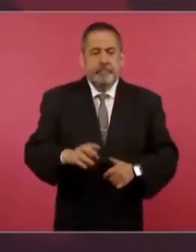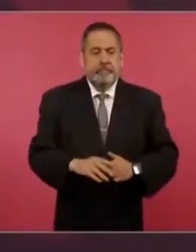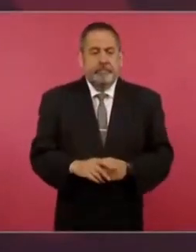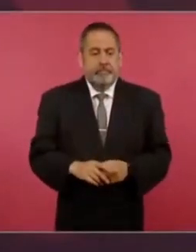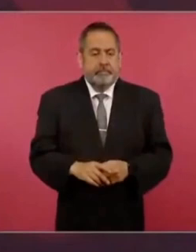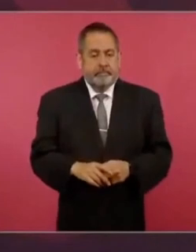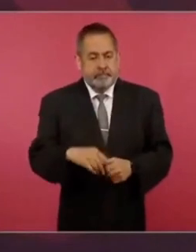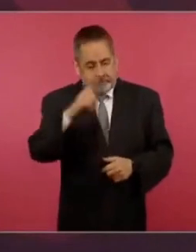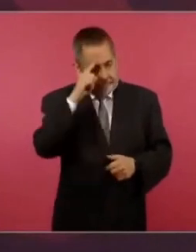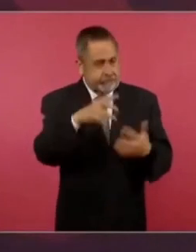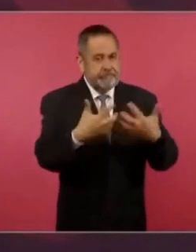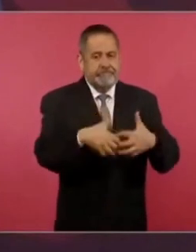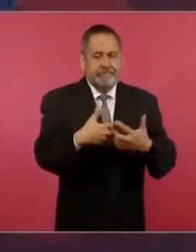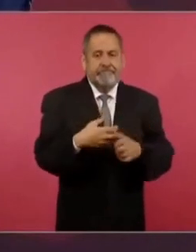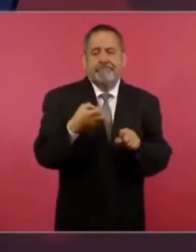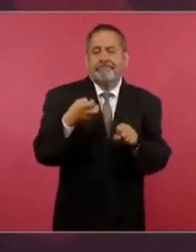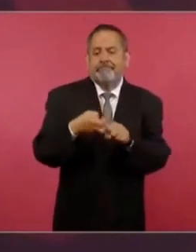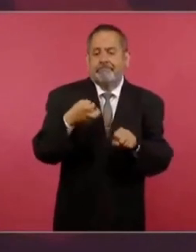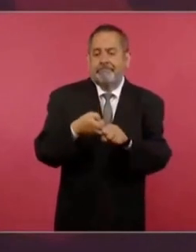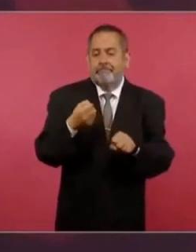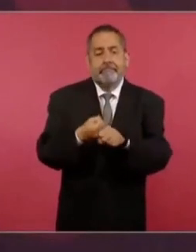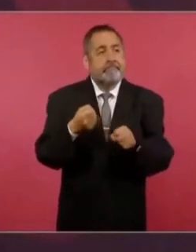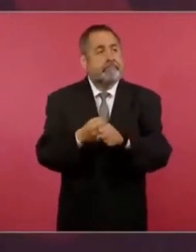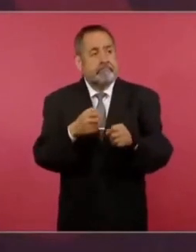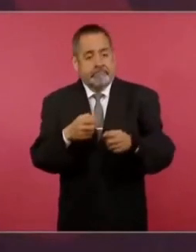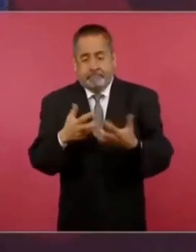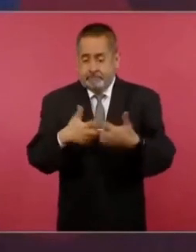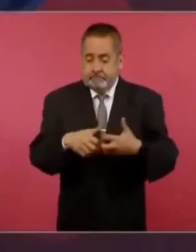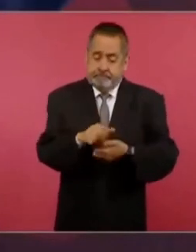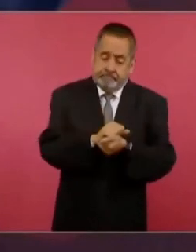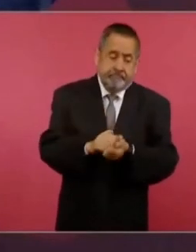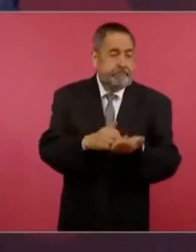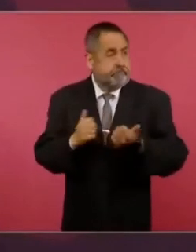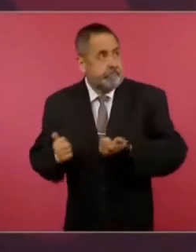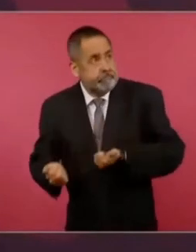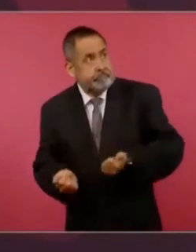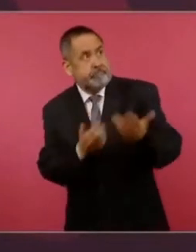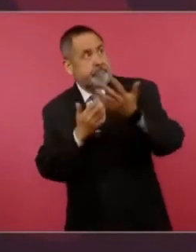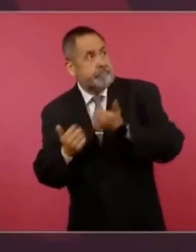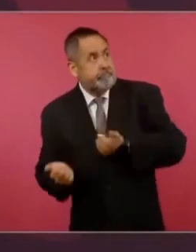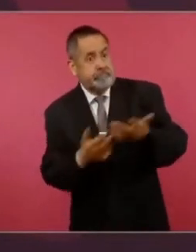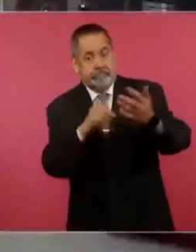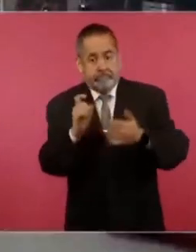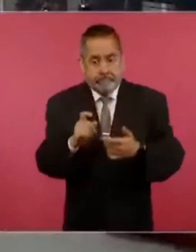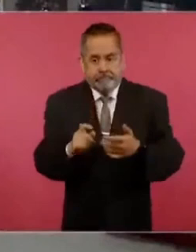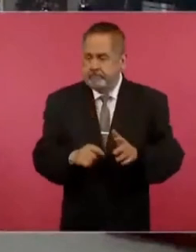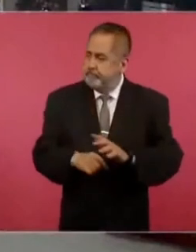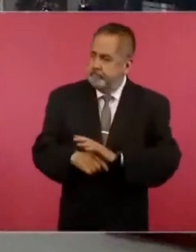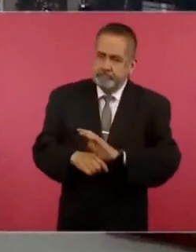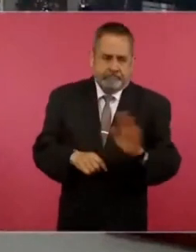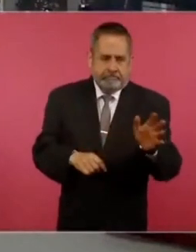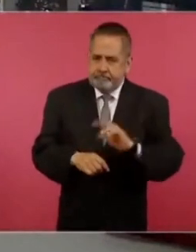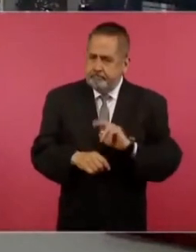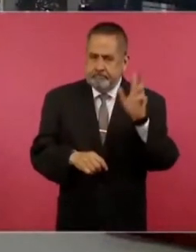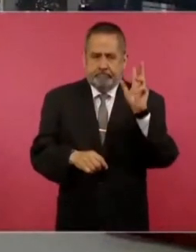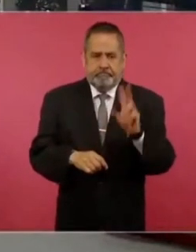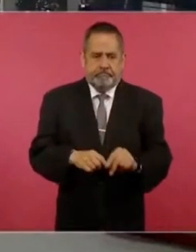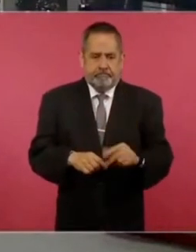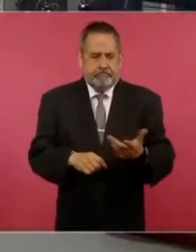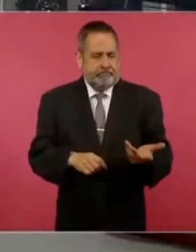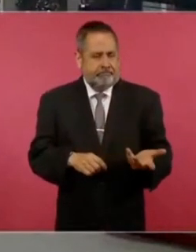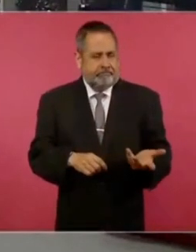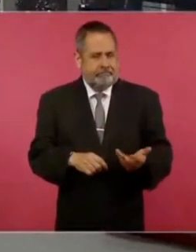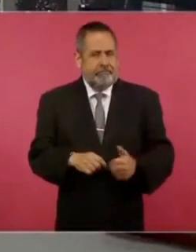la producción de cerveza que se exporta, porque es exportar agua. Por cada